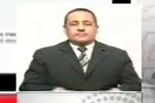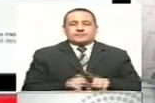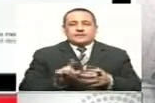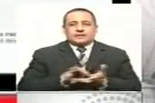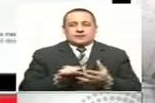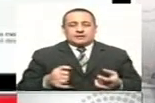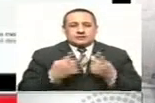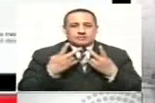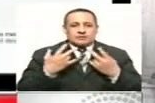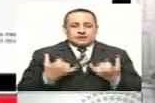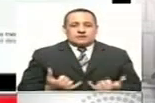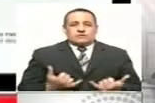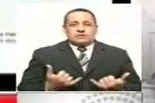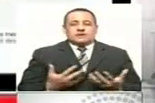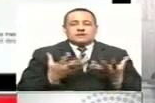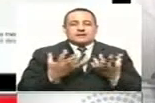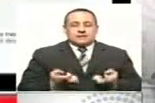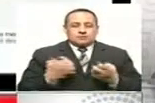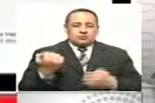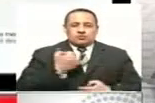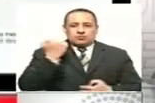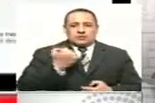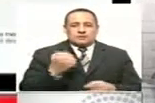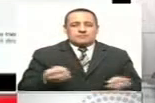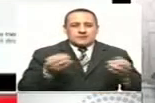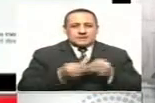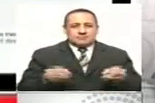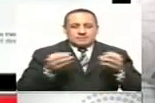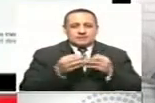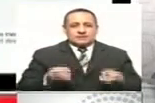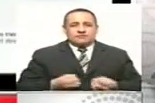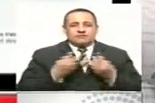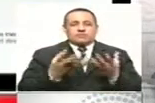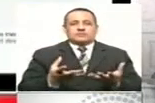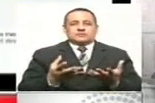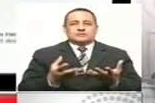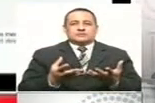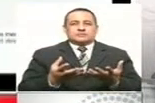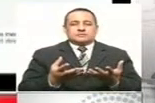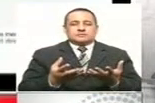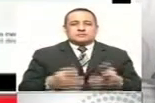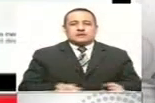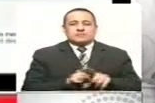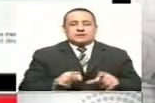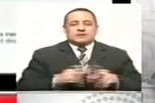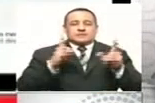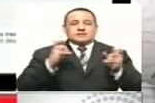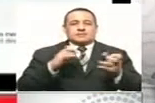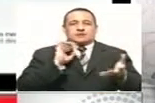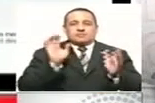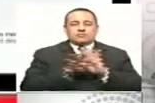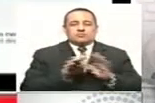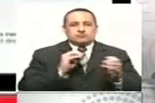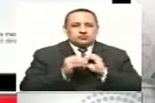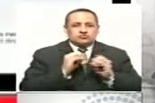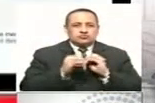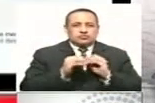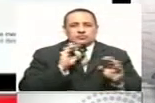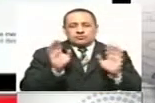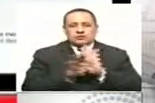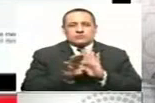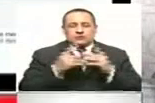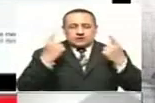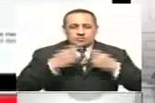al menos queremos lograr 9 normativas aprobadas en temas de lineamientos,